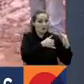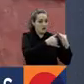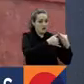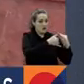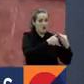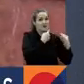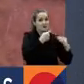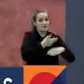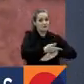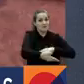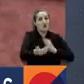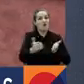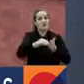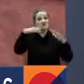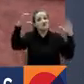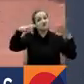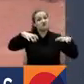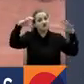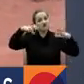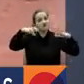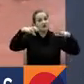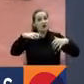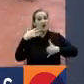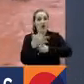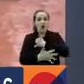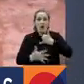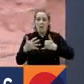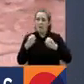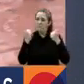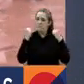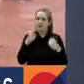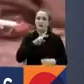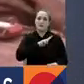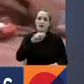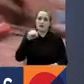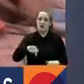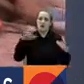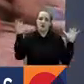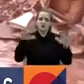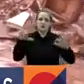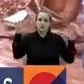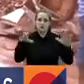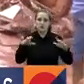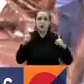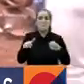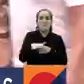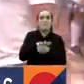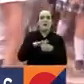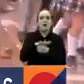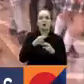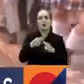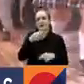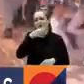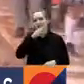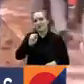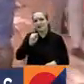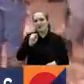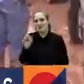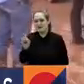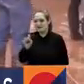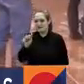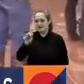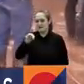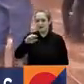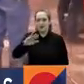van a continuar las precipitaciones en todo el país y especialmente aquí en el Valle del Cauca. Estamos en el barrio San José, de aquí del municipio